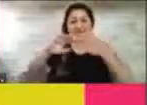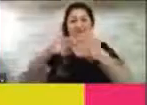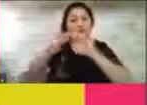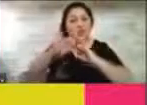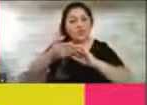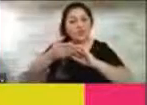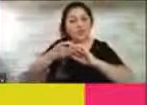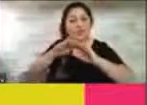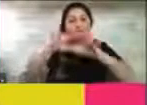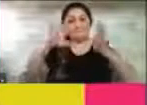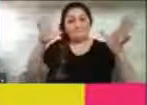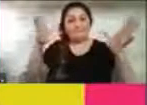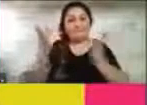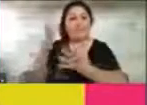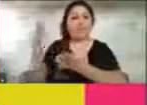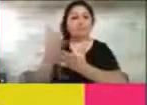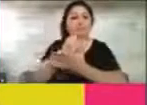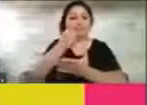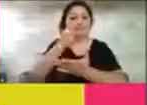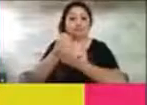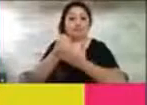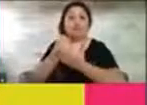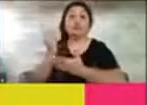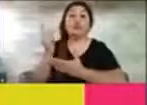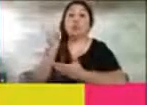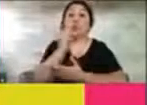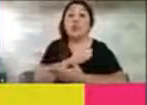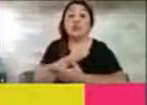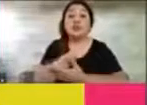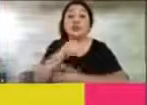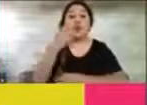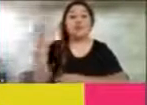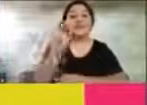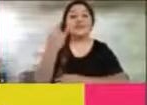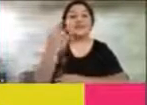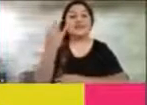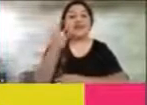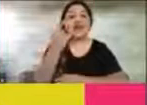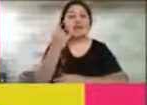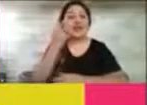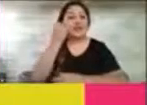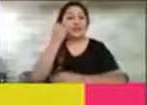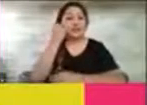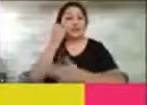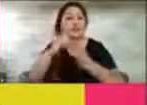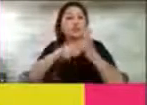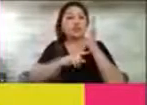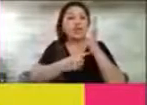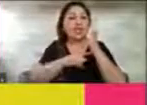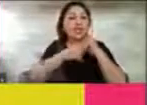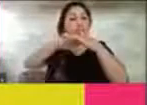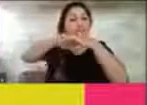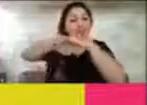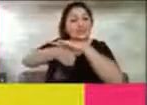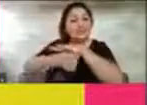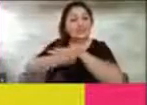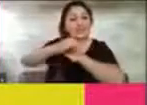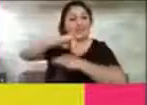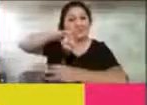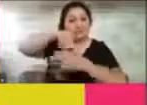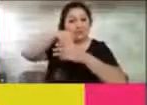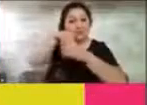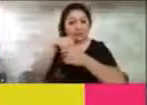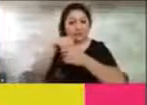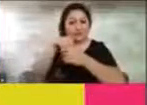invocación que son las universidades e institutos técnicos accesibles y inclusivos a nivel